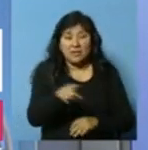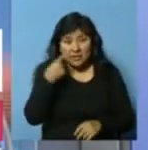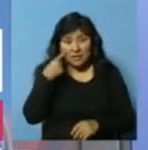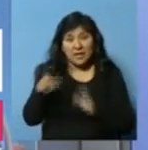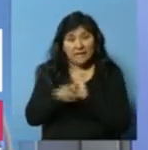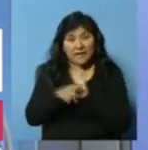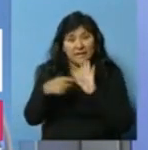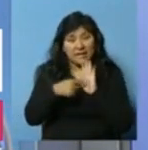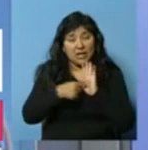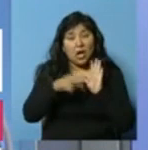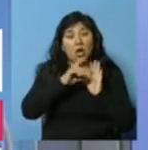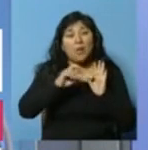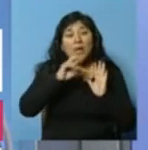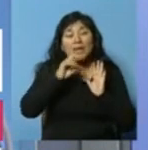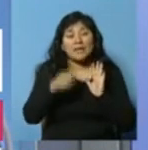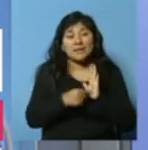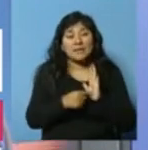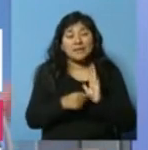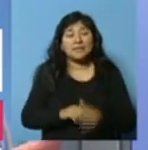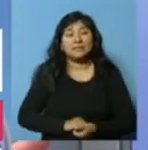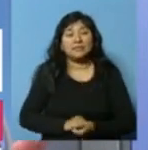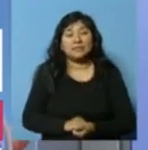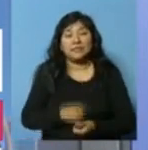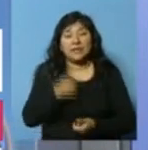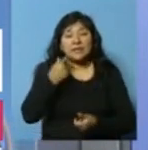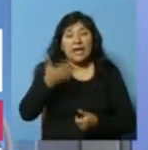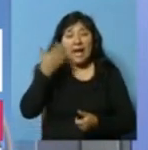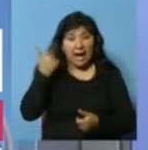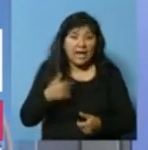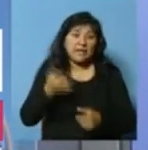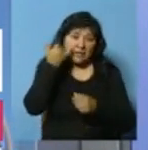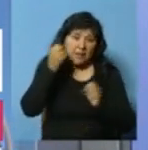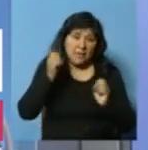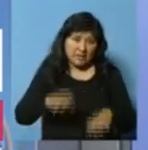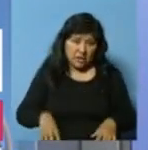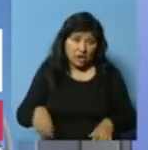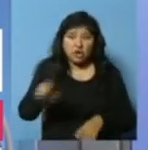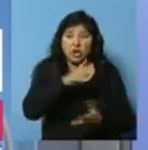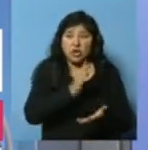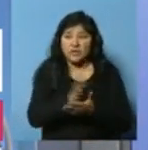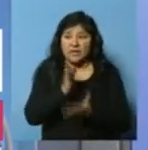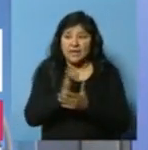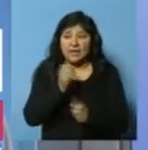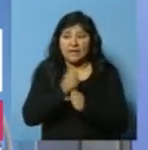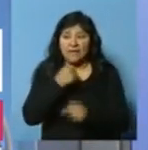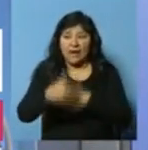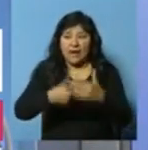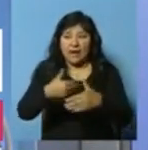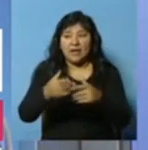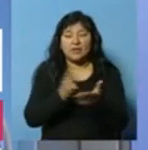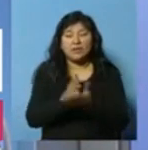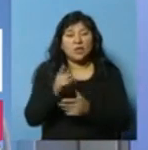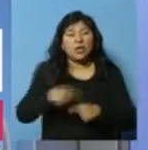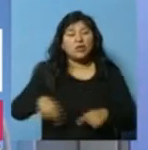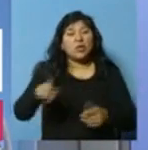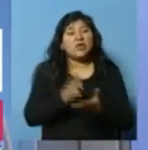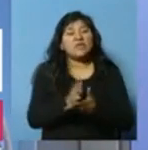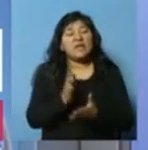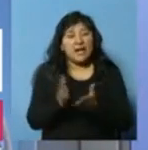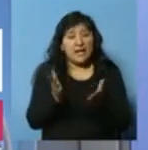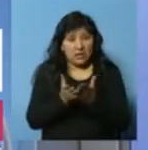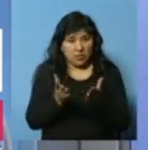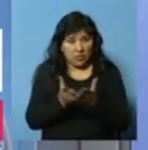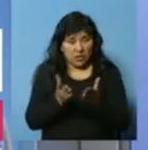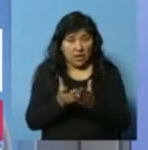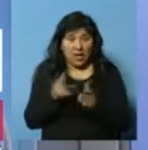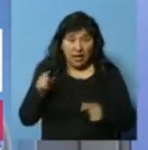de 2017 omar y ya se viene aplicando y todos siguieron trabajando y todos los trigos y los estudiando y esto